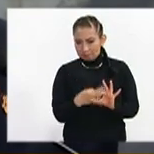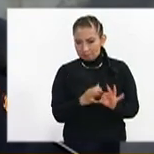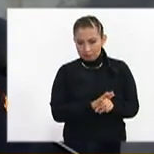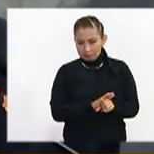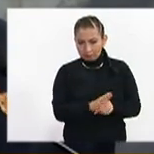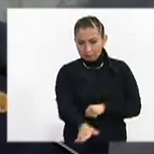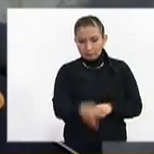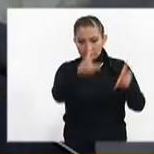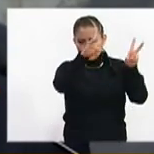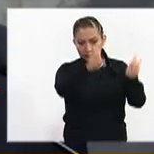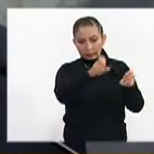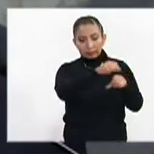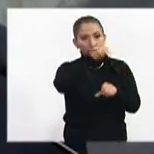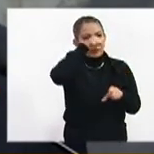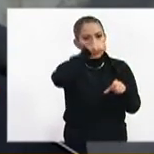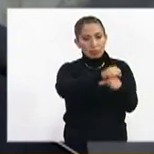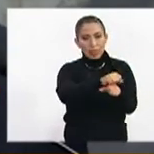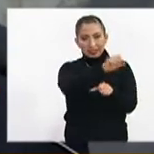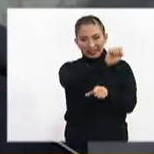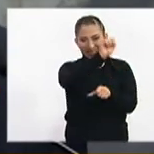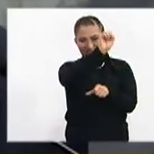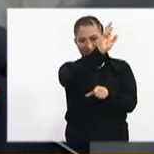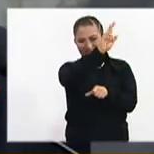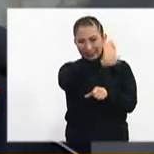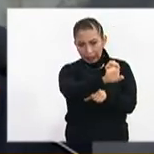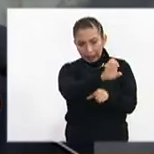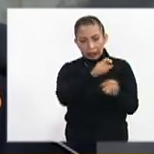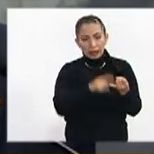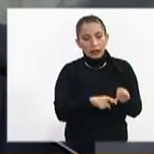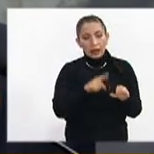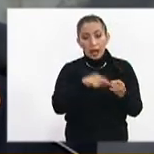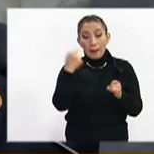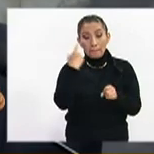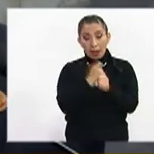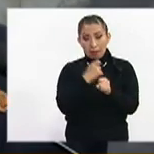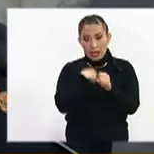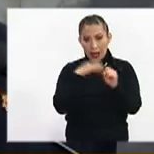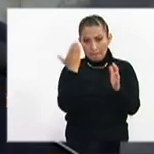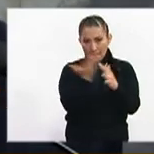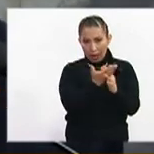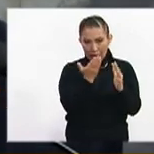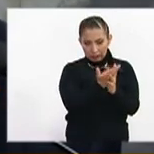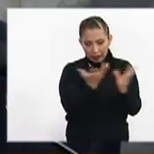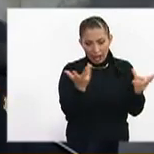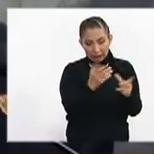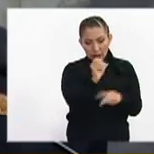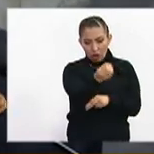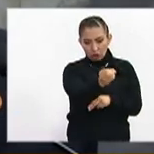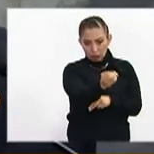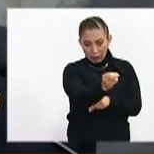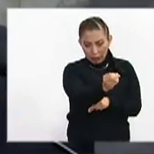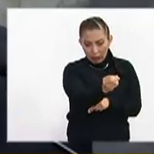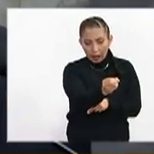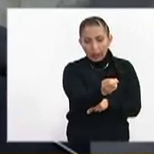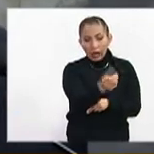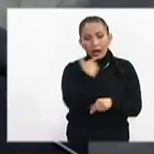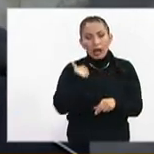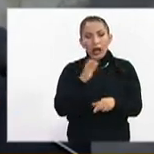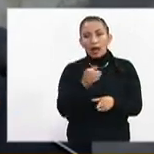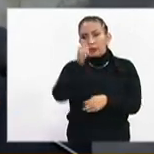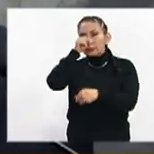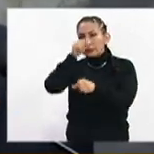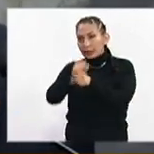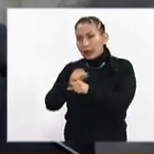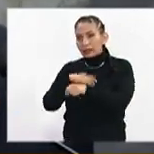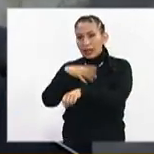concretamente al caso de la Secretaría de Relaciones Exteriores, en un primer bloque que se realizará en octubre, a la